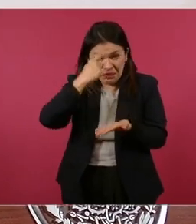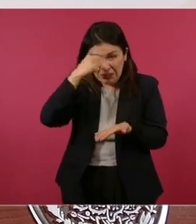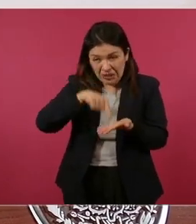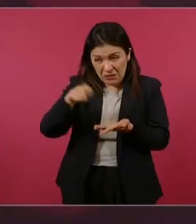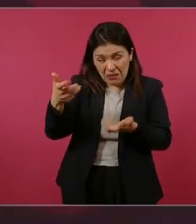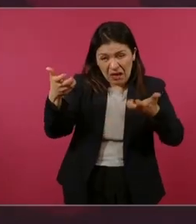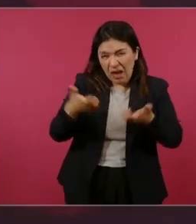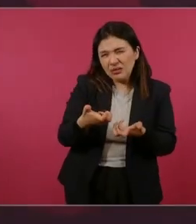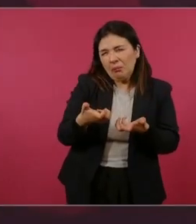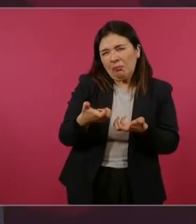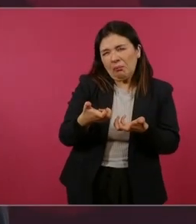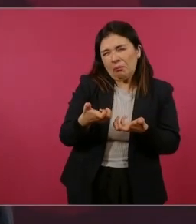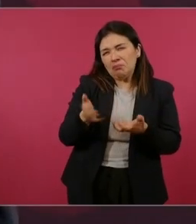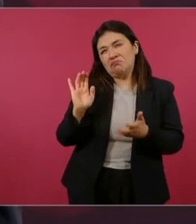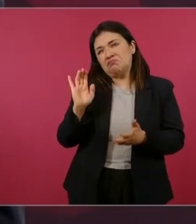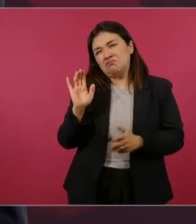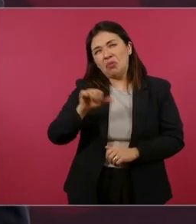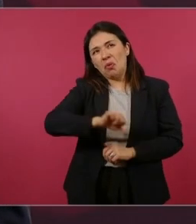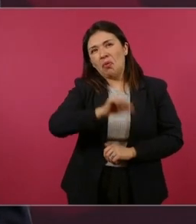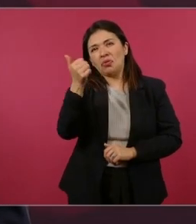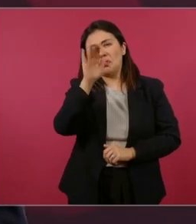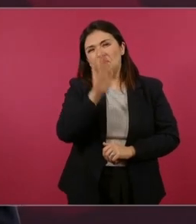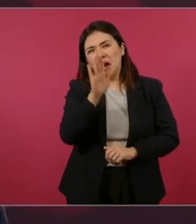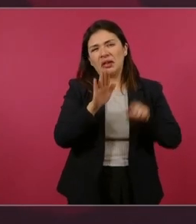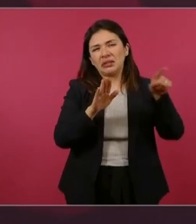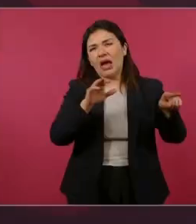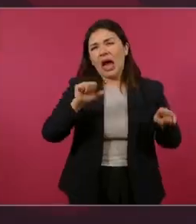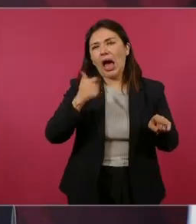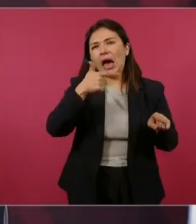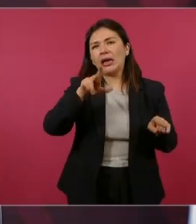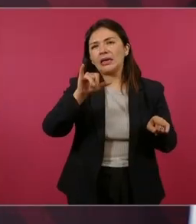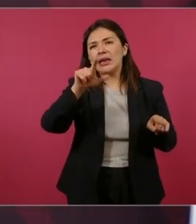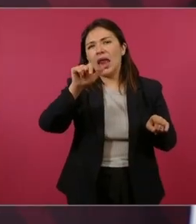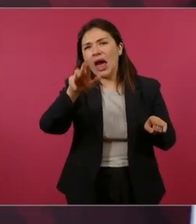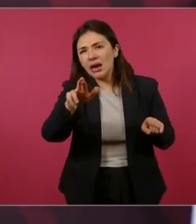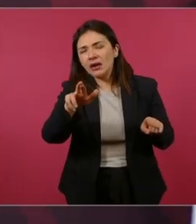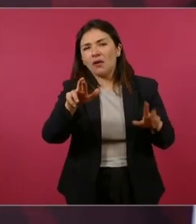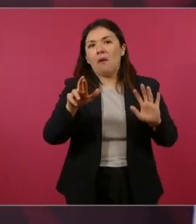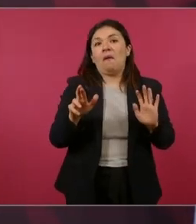Bart. Lo ha hecho Aguilar